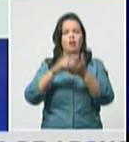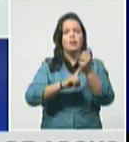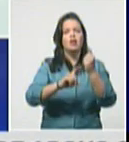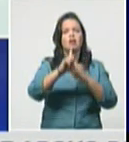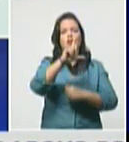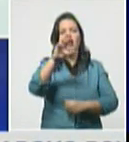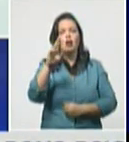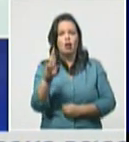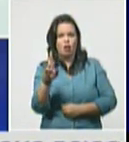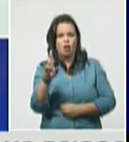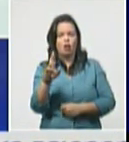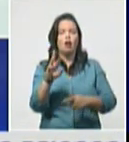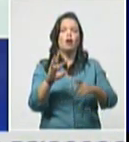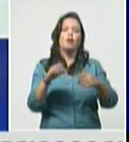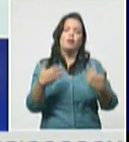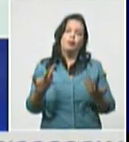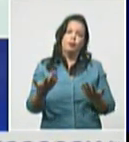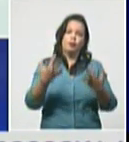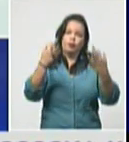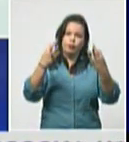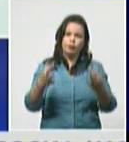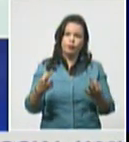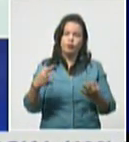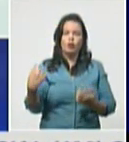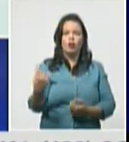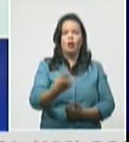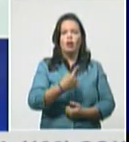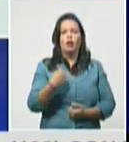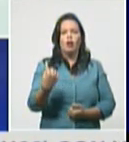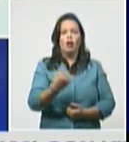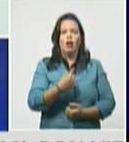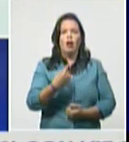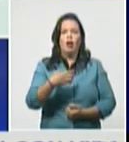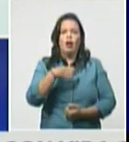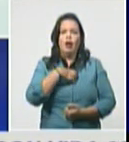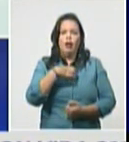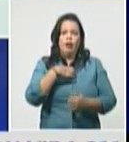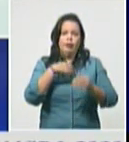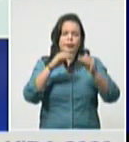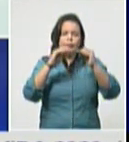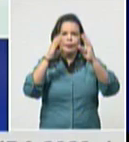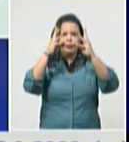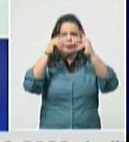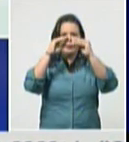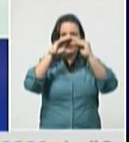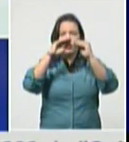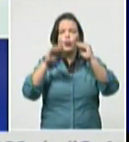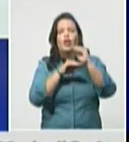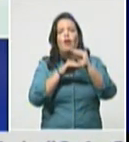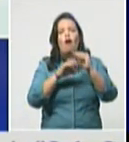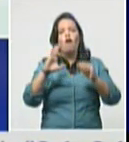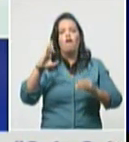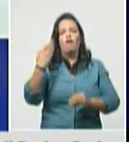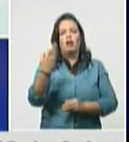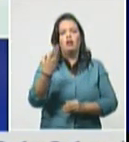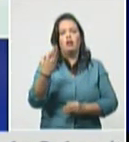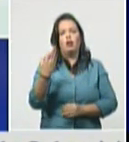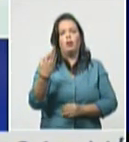realmente quedamos por debajo de Francia, con